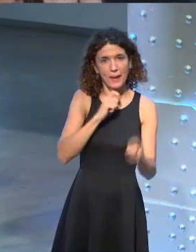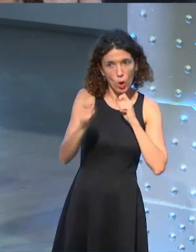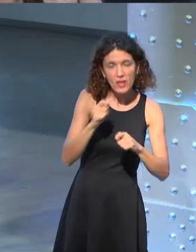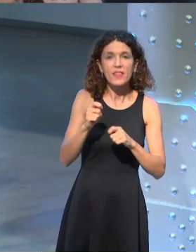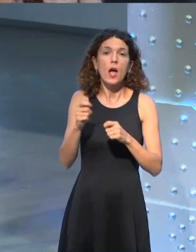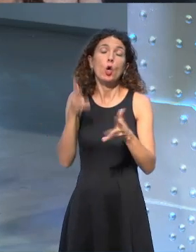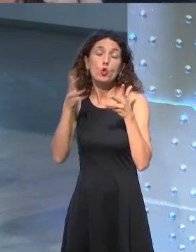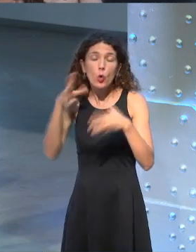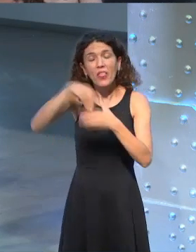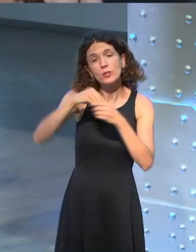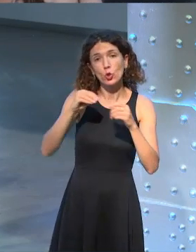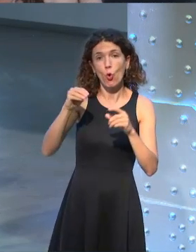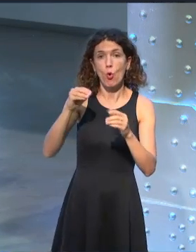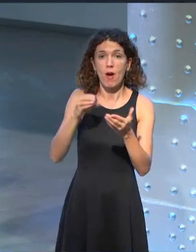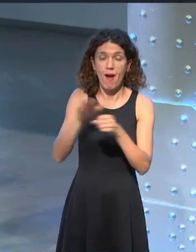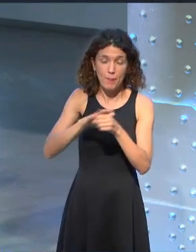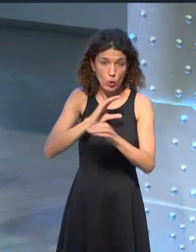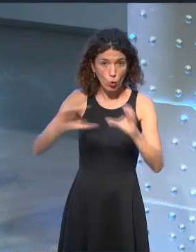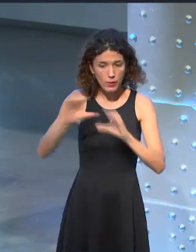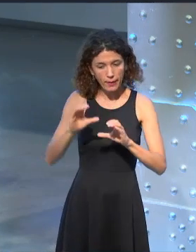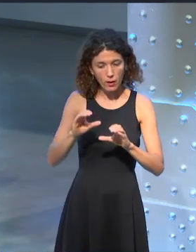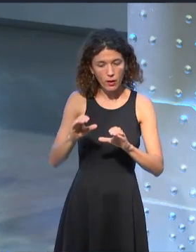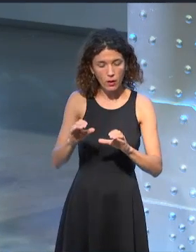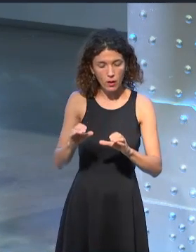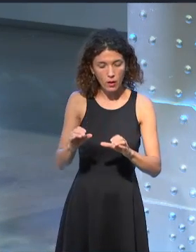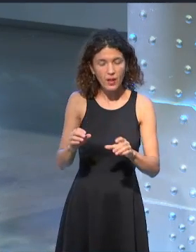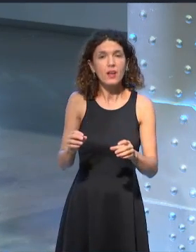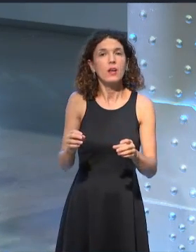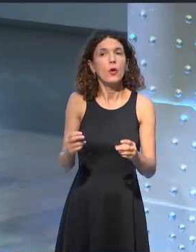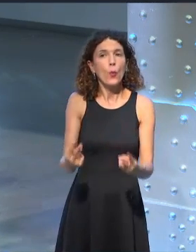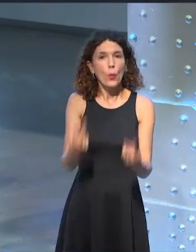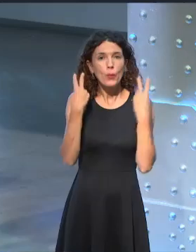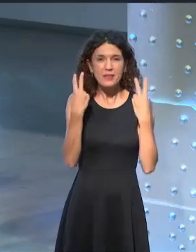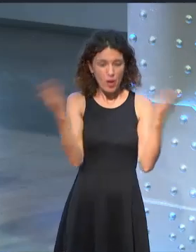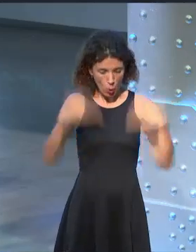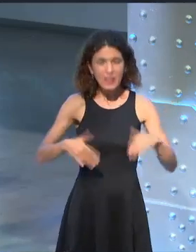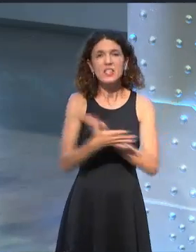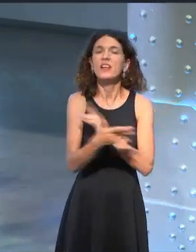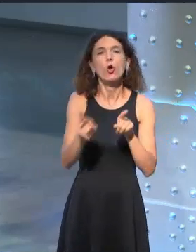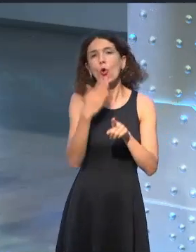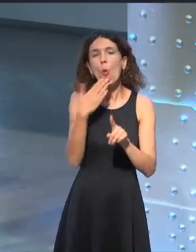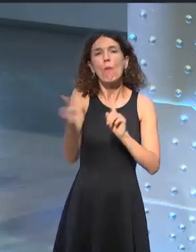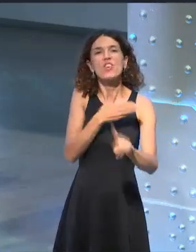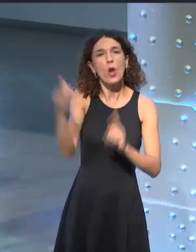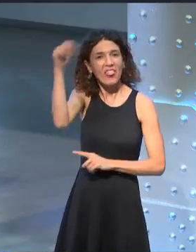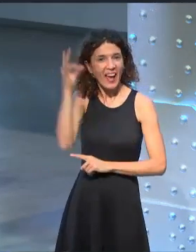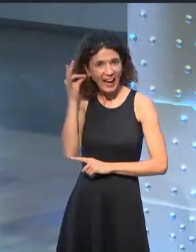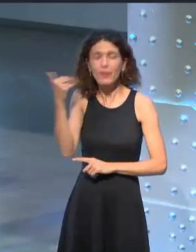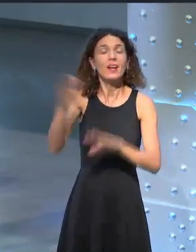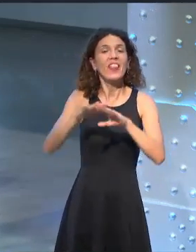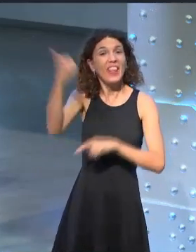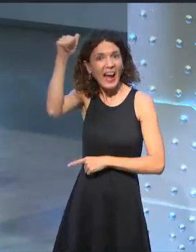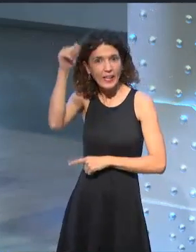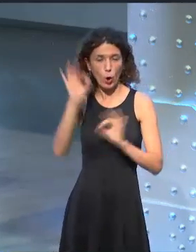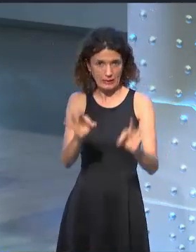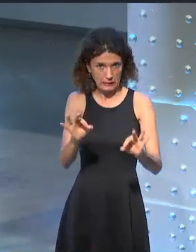del ámbito de la comunicación es que la invisibilidad es también violencia de género. Y justamente hay que hacer lo contrario. Los premios no